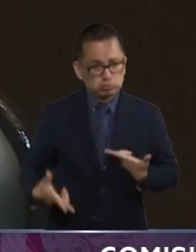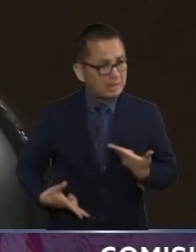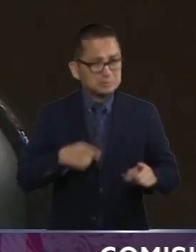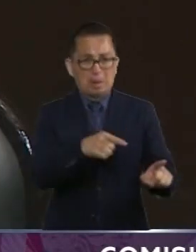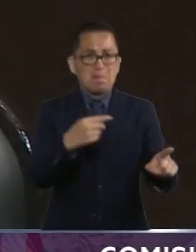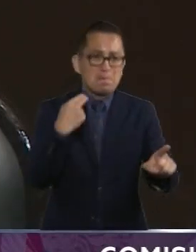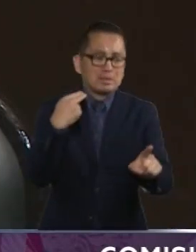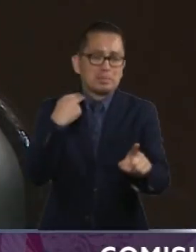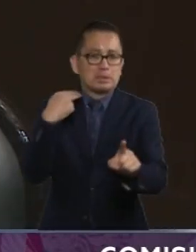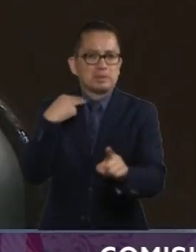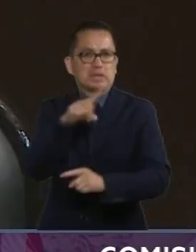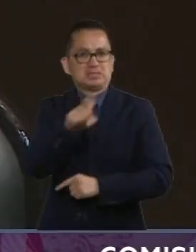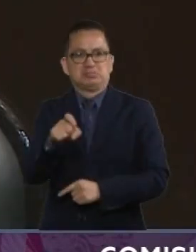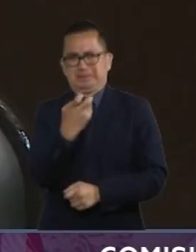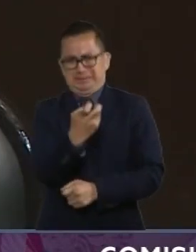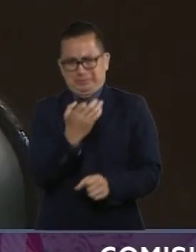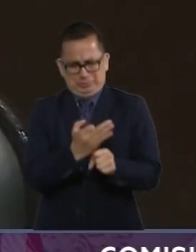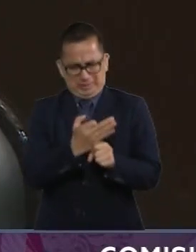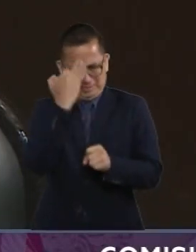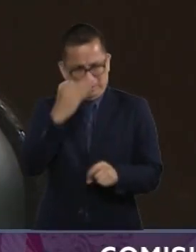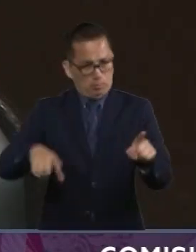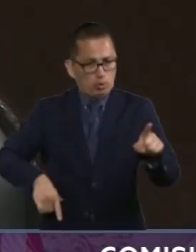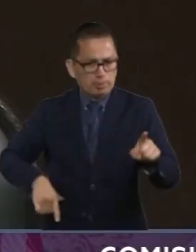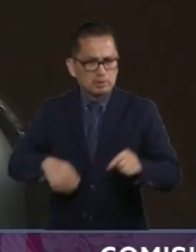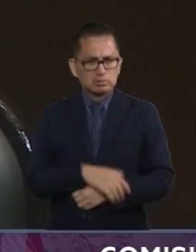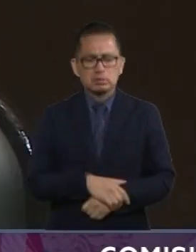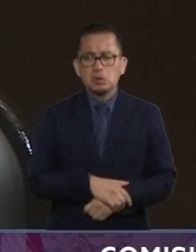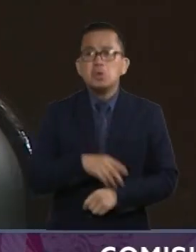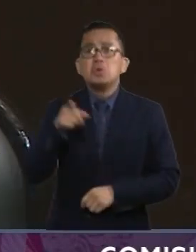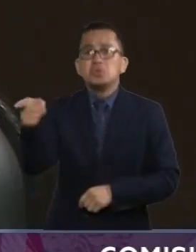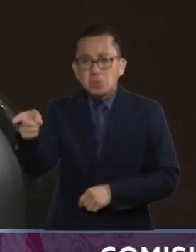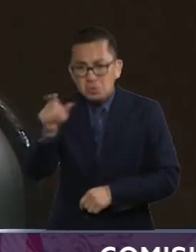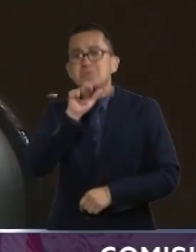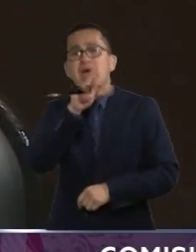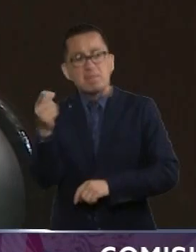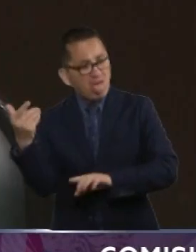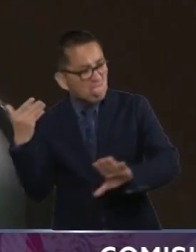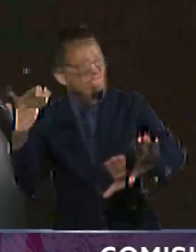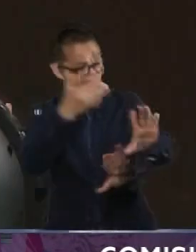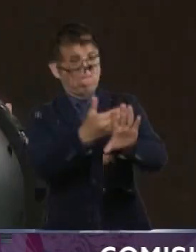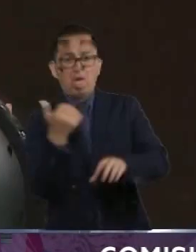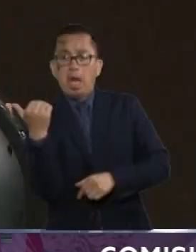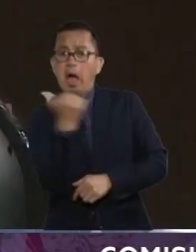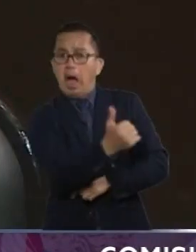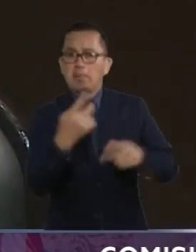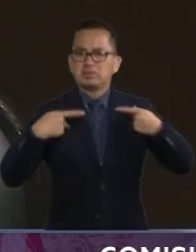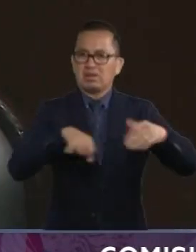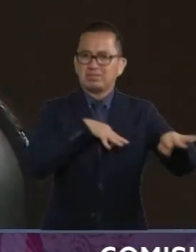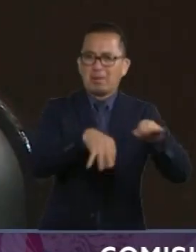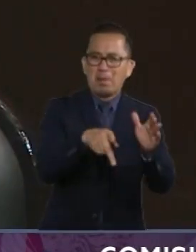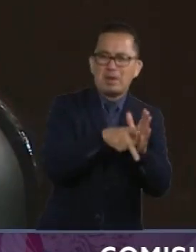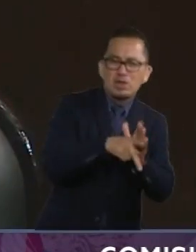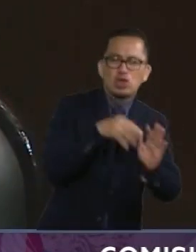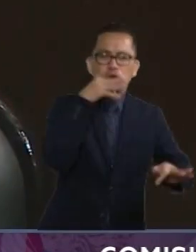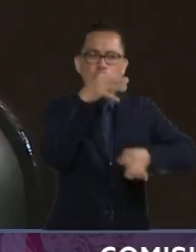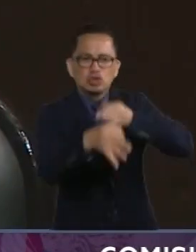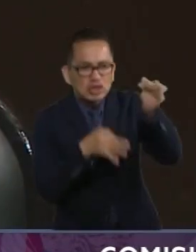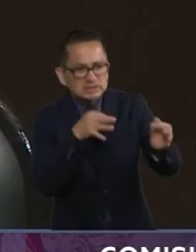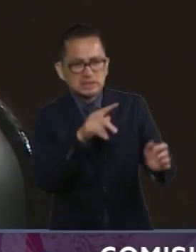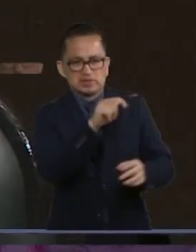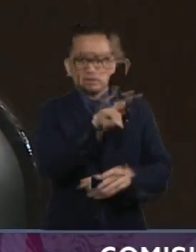gobierno. Usted ha atacado a los periodistas, los ha estigmatizado, abonando a la violencia que